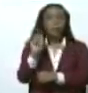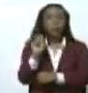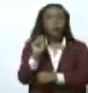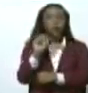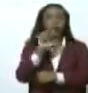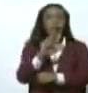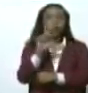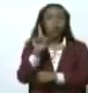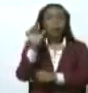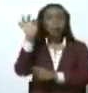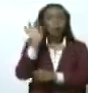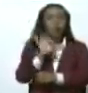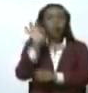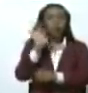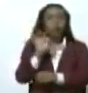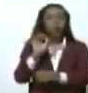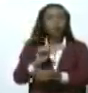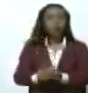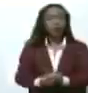31.31%.